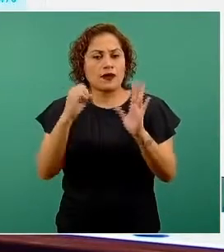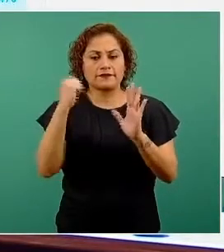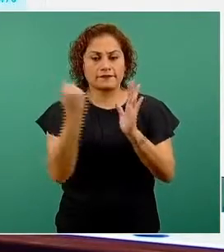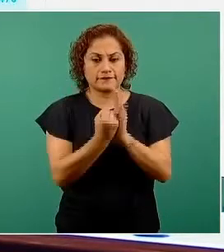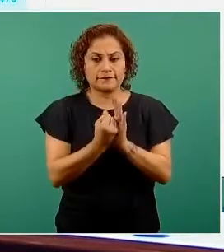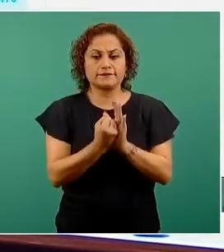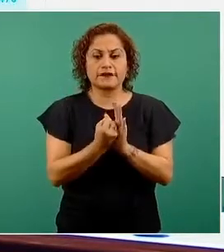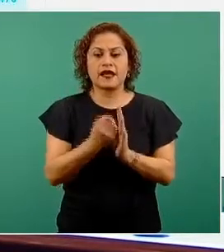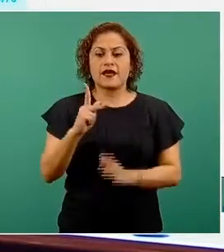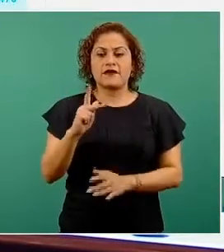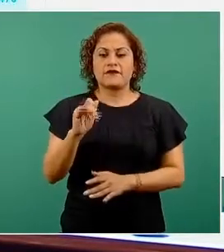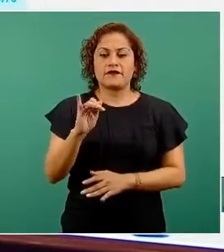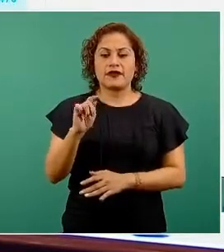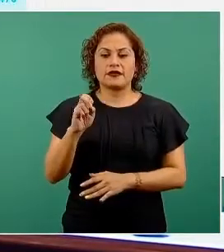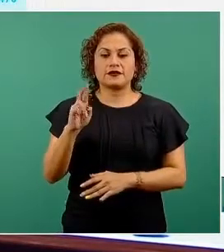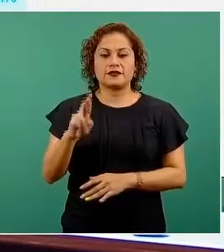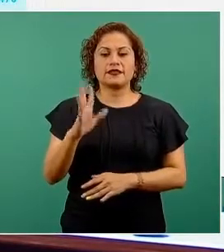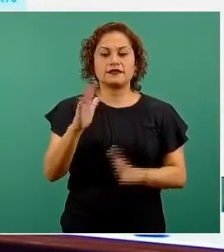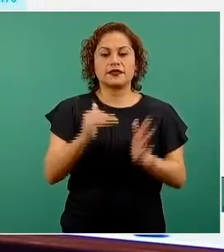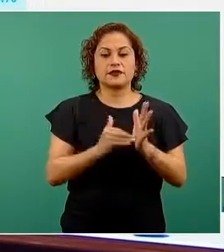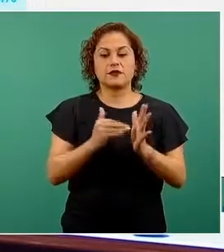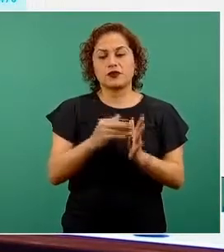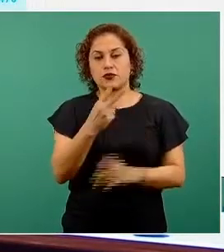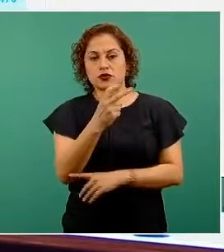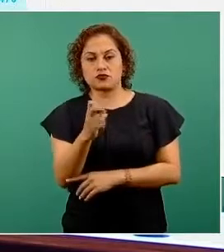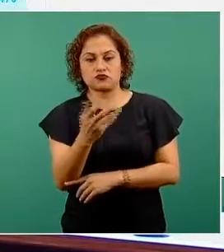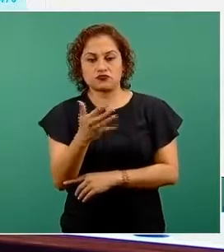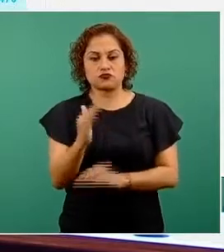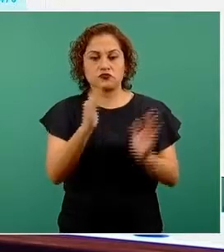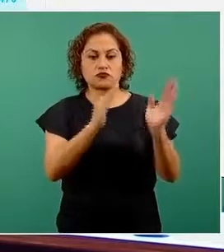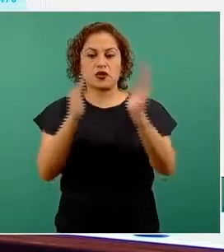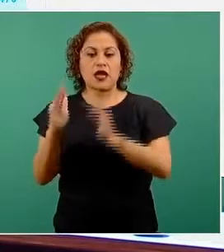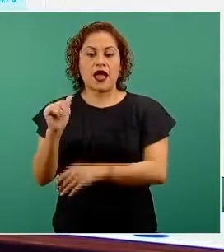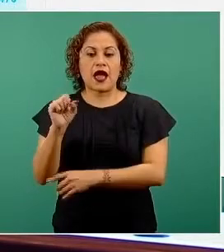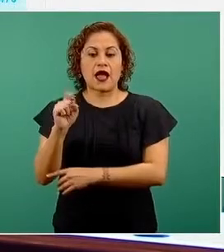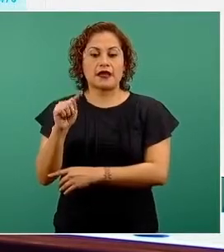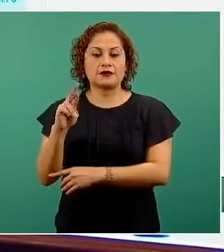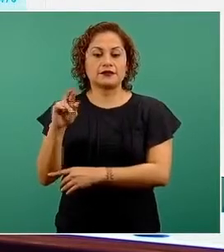Pfizer, 5,200,000 prácticamente, la de AstraZeneca,